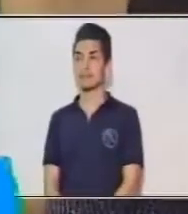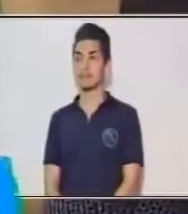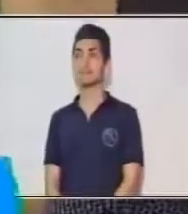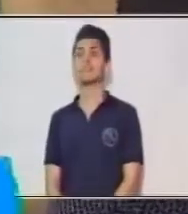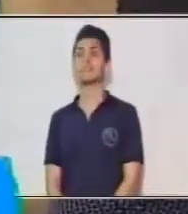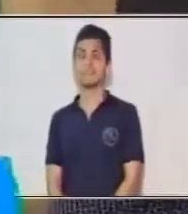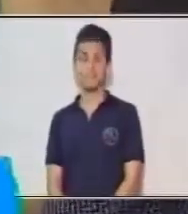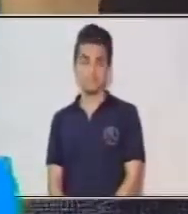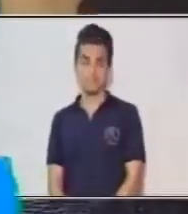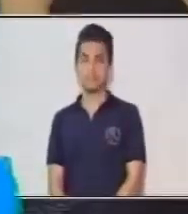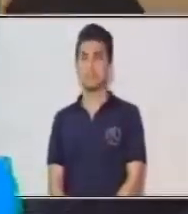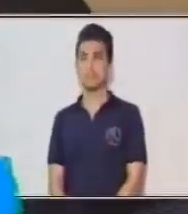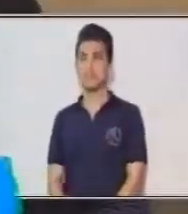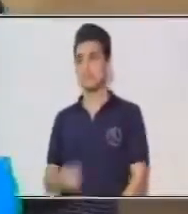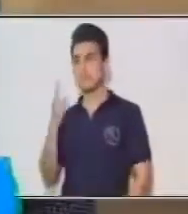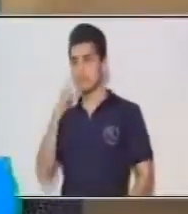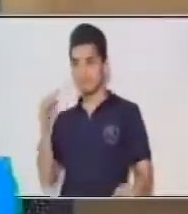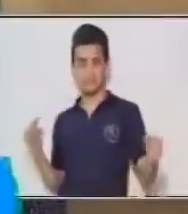a ubicarlo